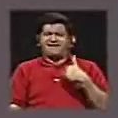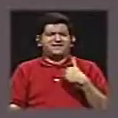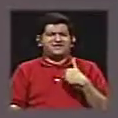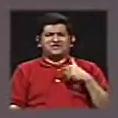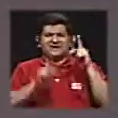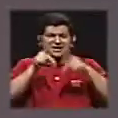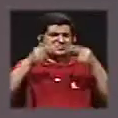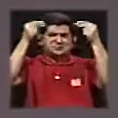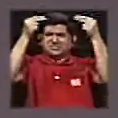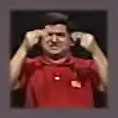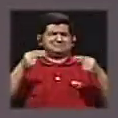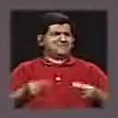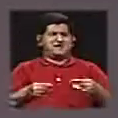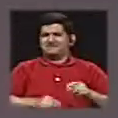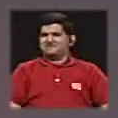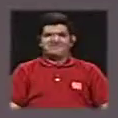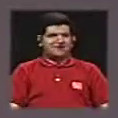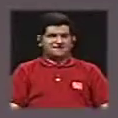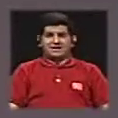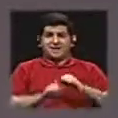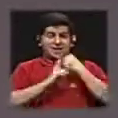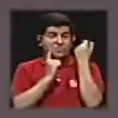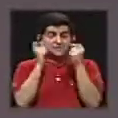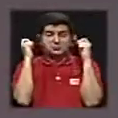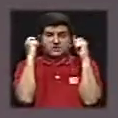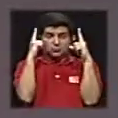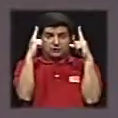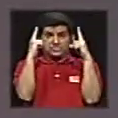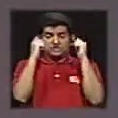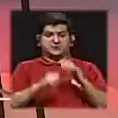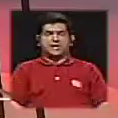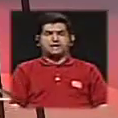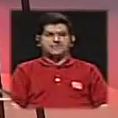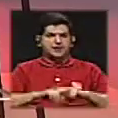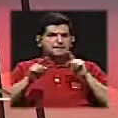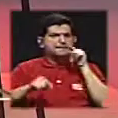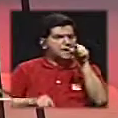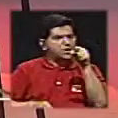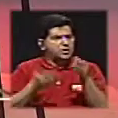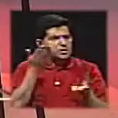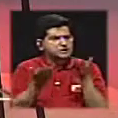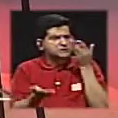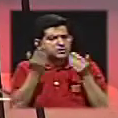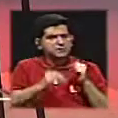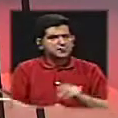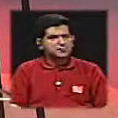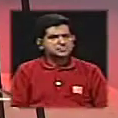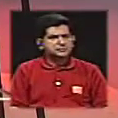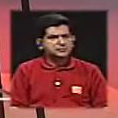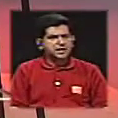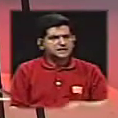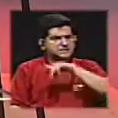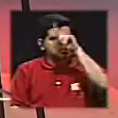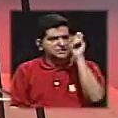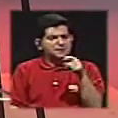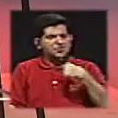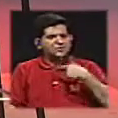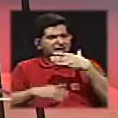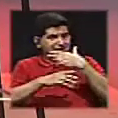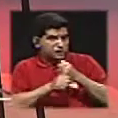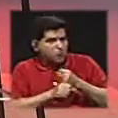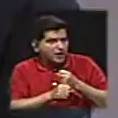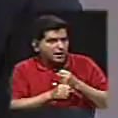gente en planilla, era una cosa impresionante. Pero eso, digamos, poco la pregunta que le estoy haciendo es